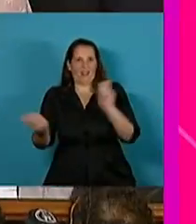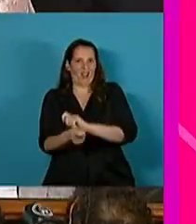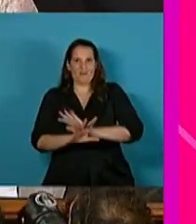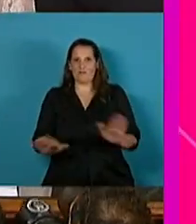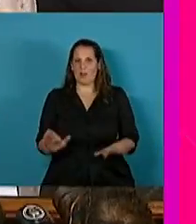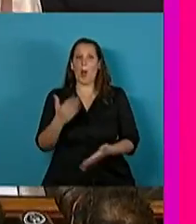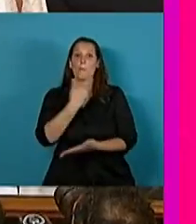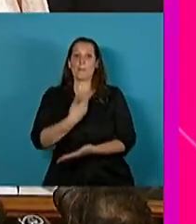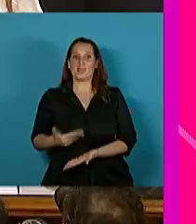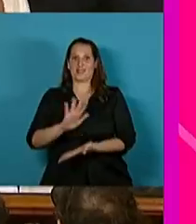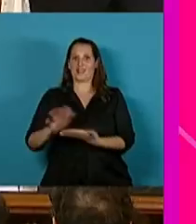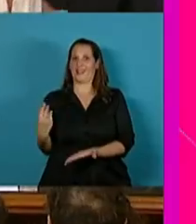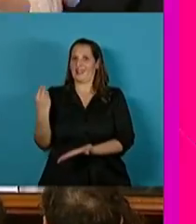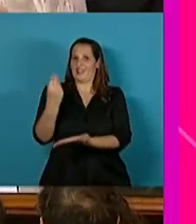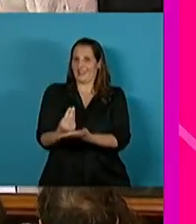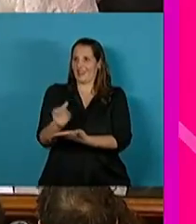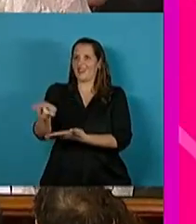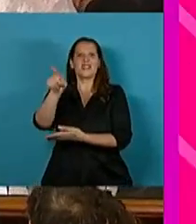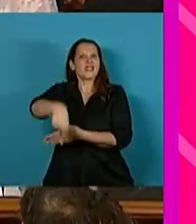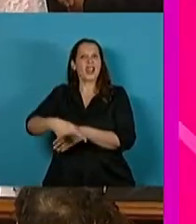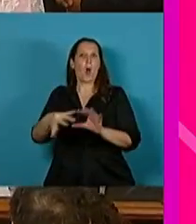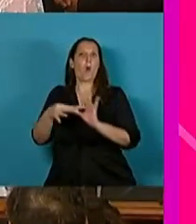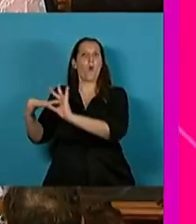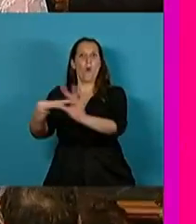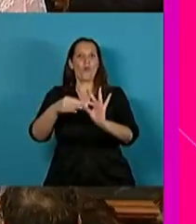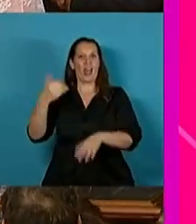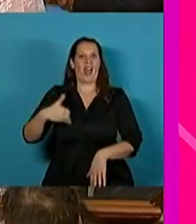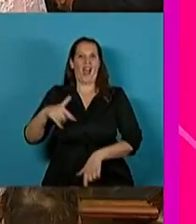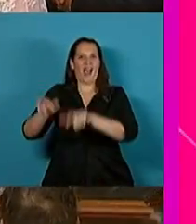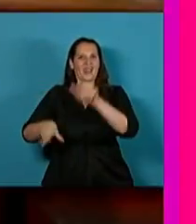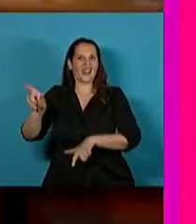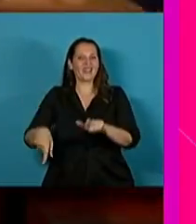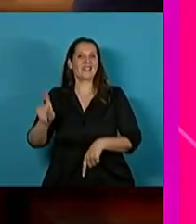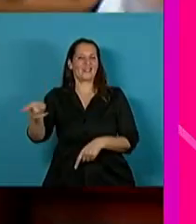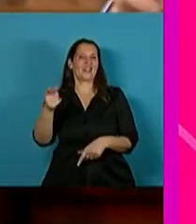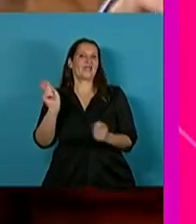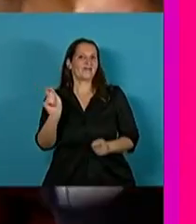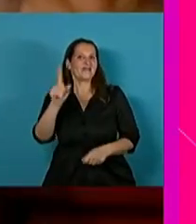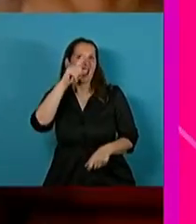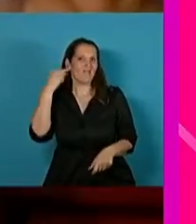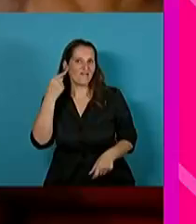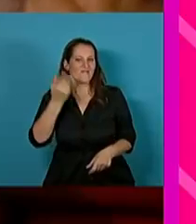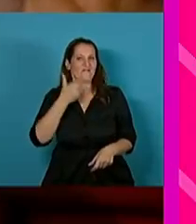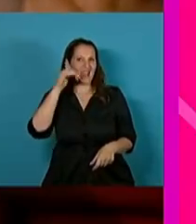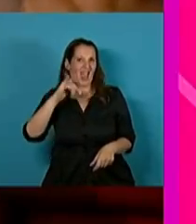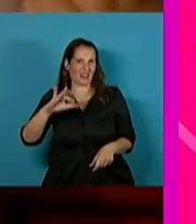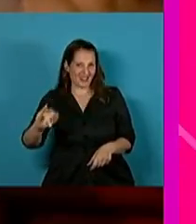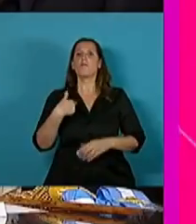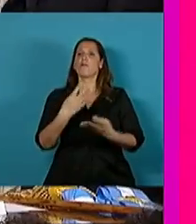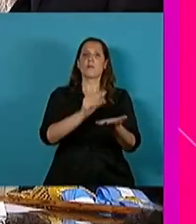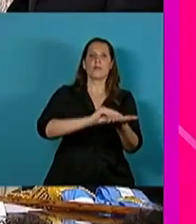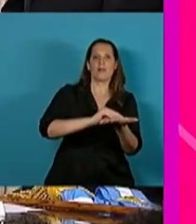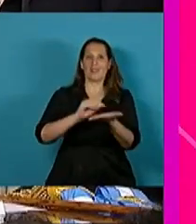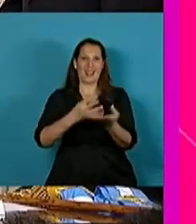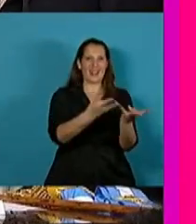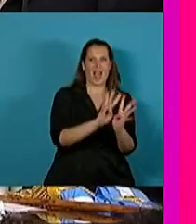legitimación. Ayer se preguntaban si iba a salir al balcón o no. Lo hace el Papa cuando sale la gran loca. Sí, claro. Los a todos les gusta ese. Sí, esa es de